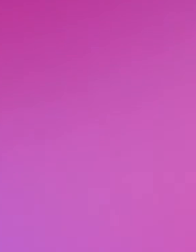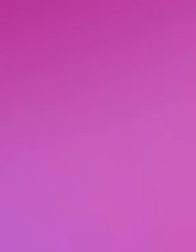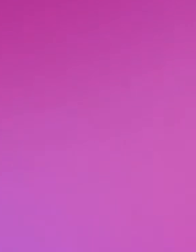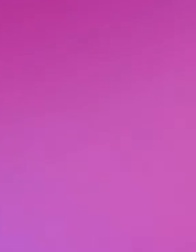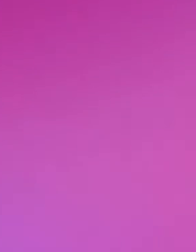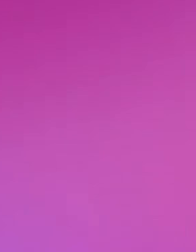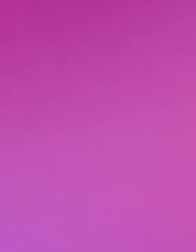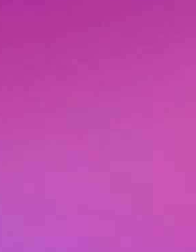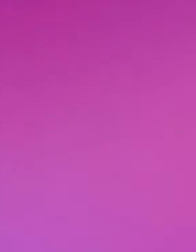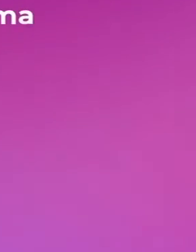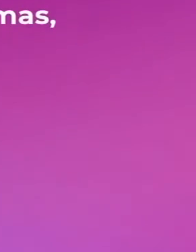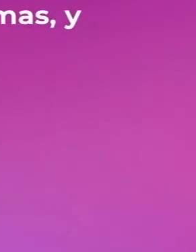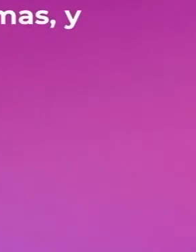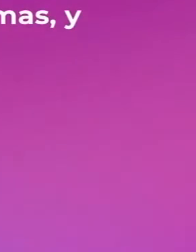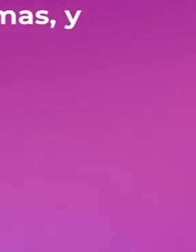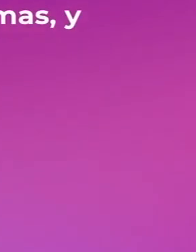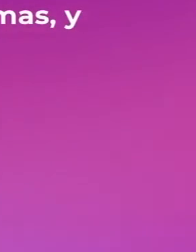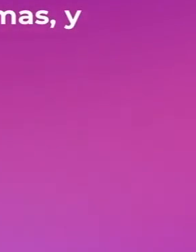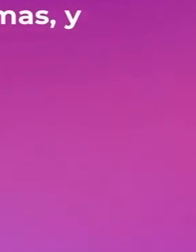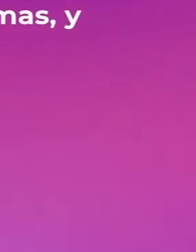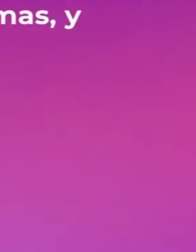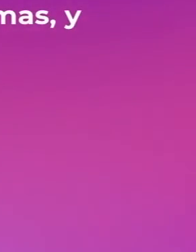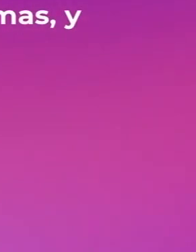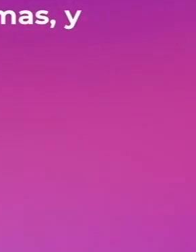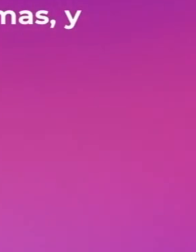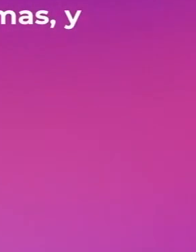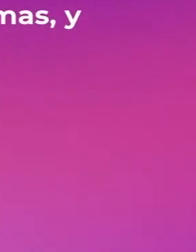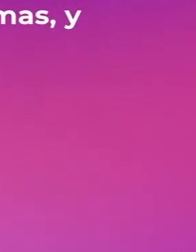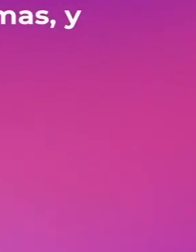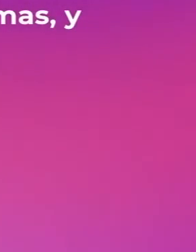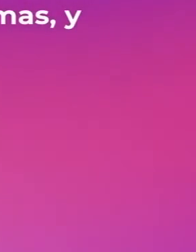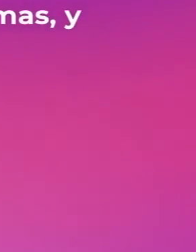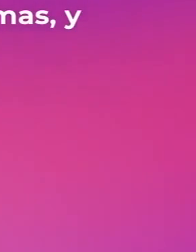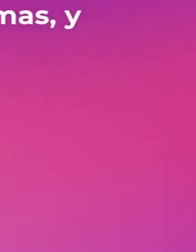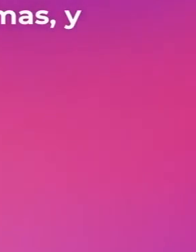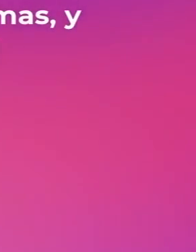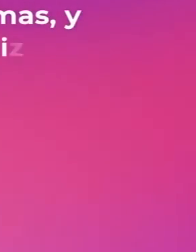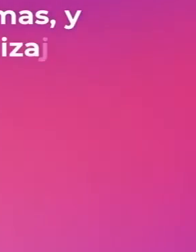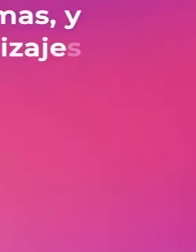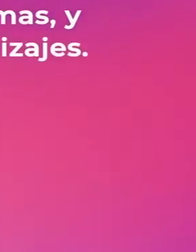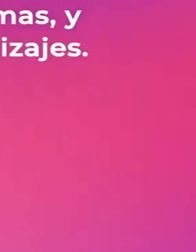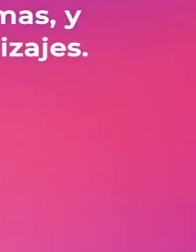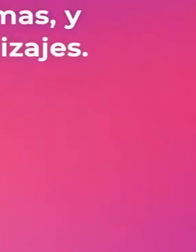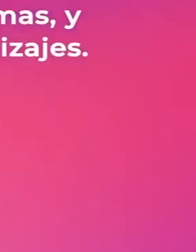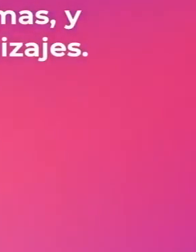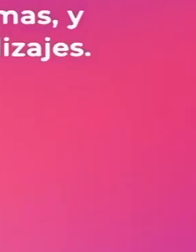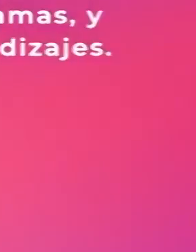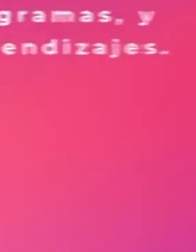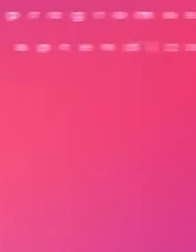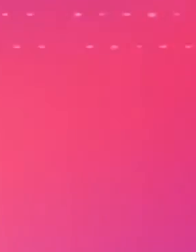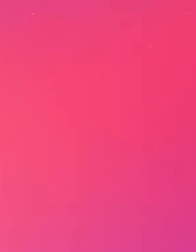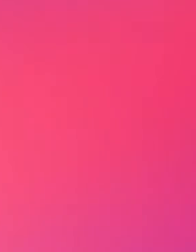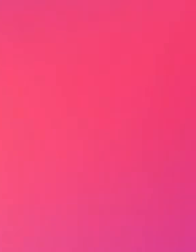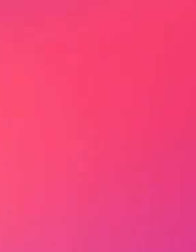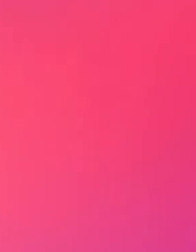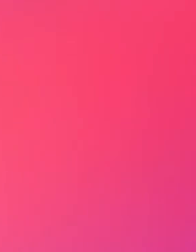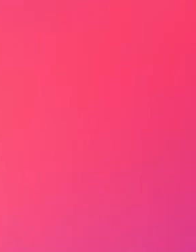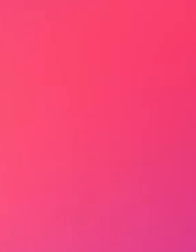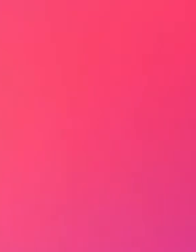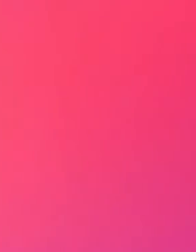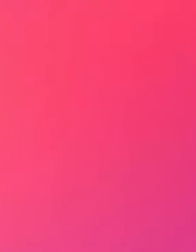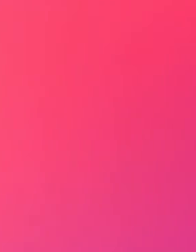aprendeencasa.cep.gov.mx, en donde podrás ver nuevamente los videos de los programas y además encontrarás actividades para fortalecer tus